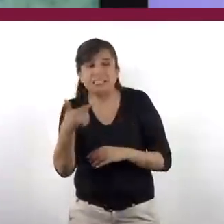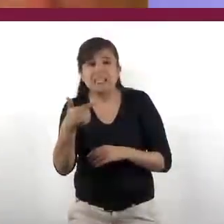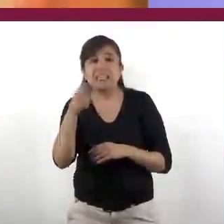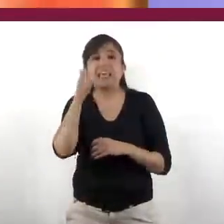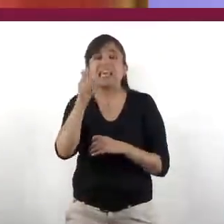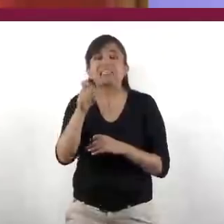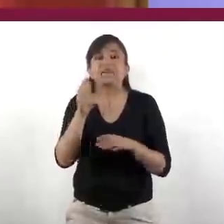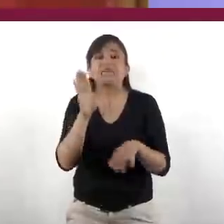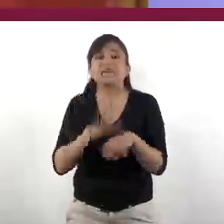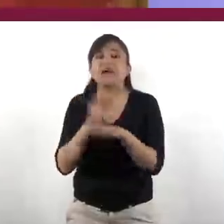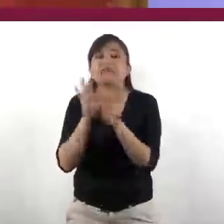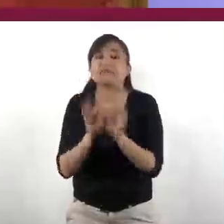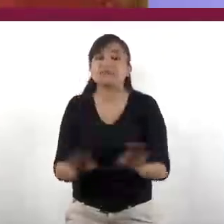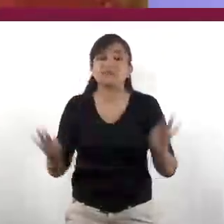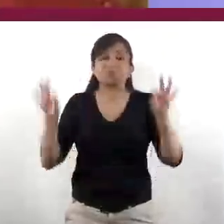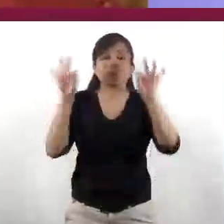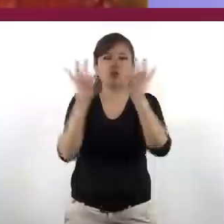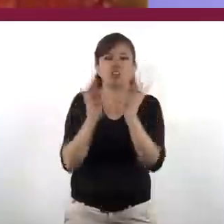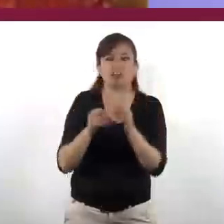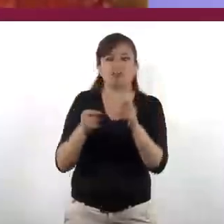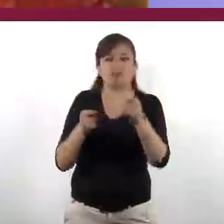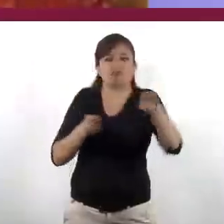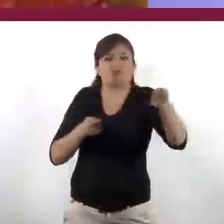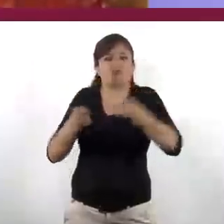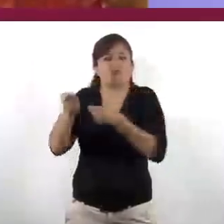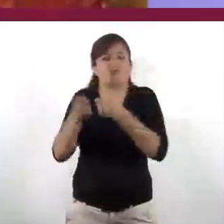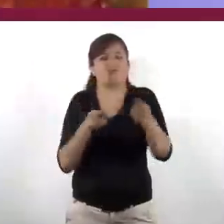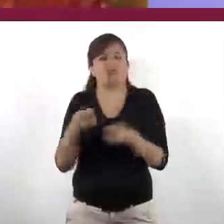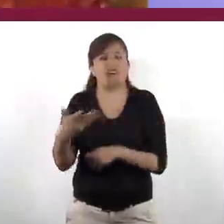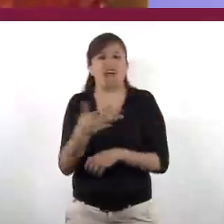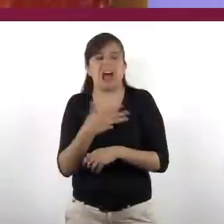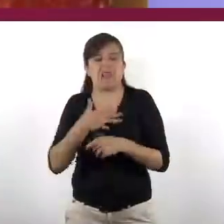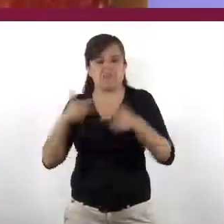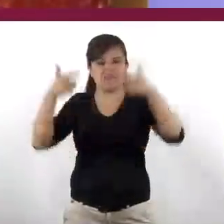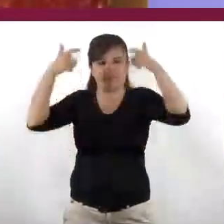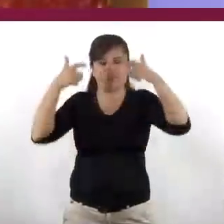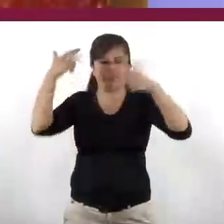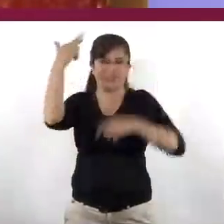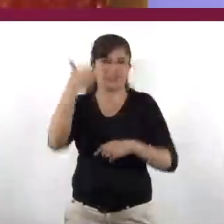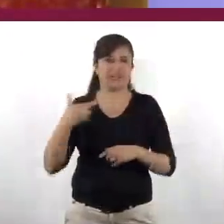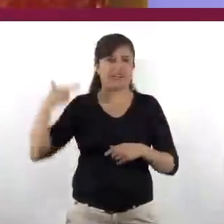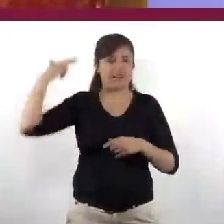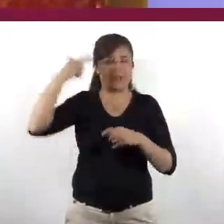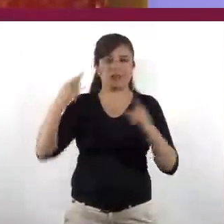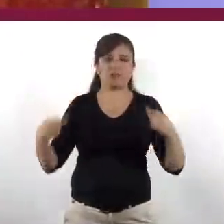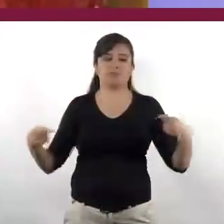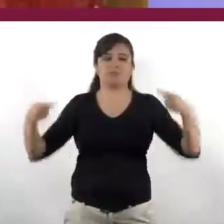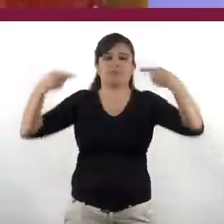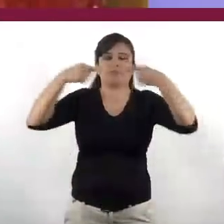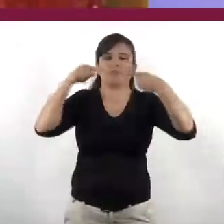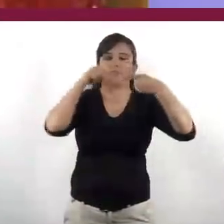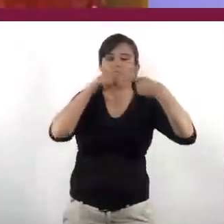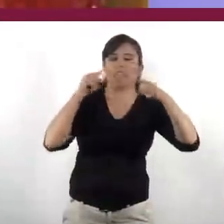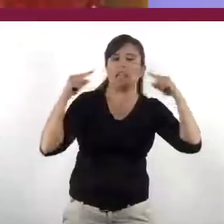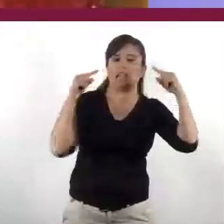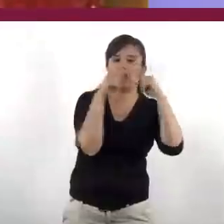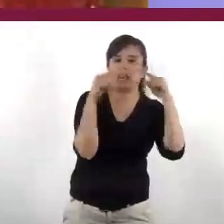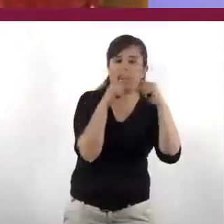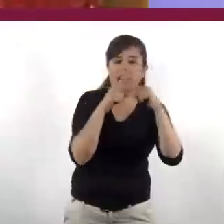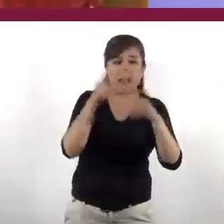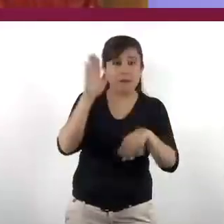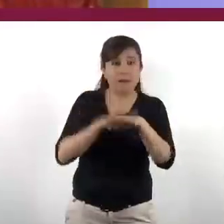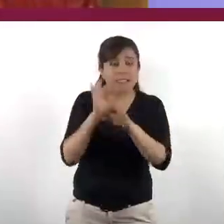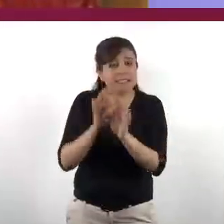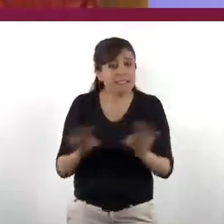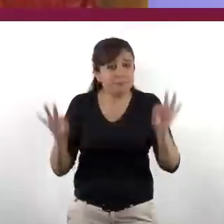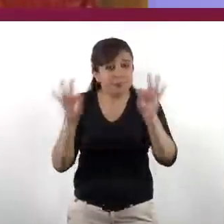más importante del control que va a tener la corona española sobre la Iglesia. Otra de las medidas más